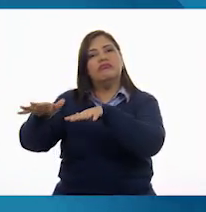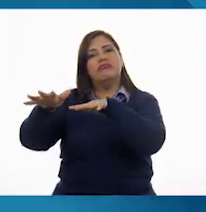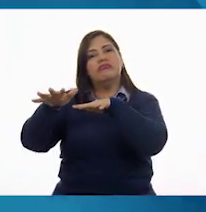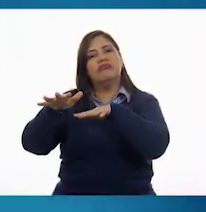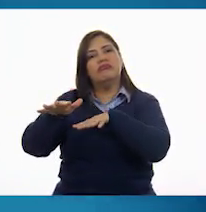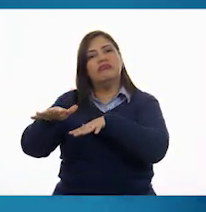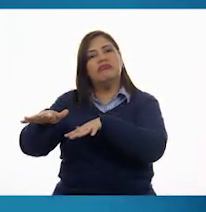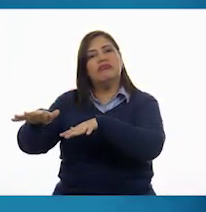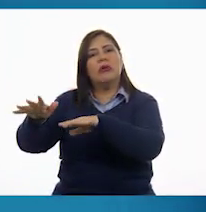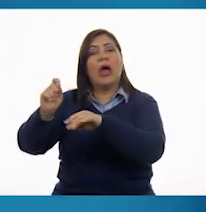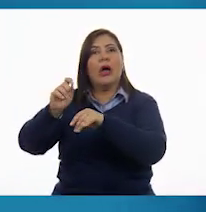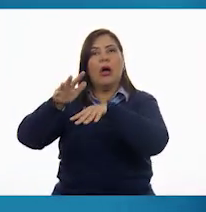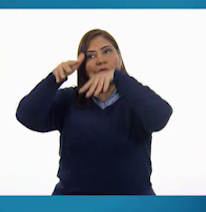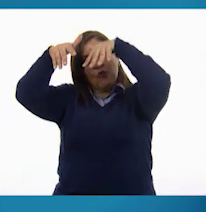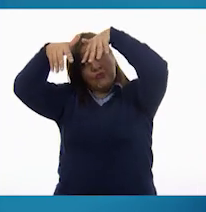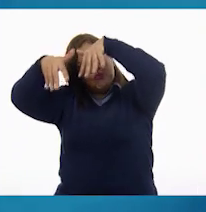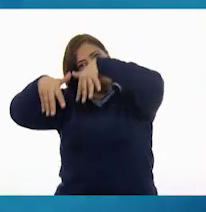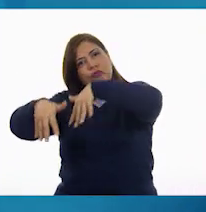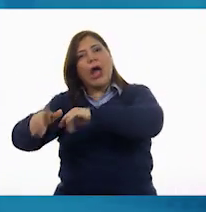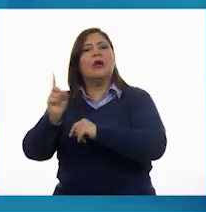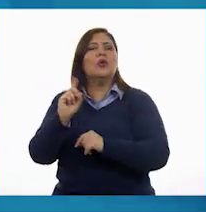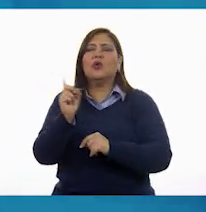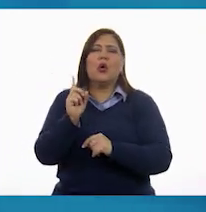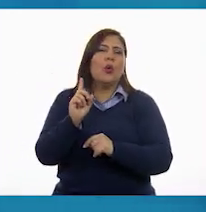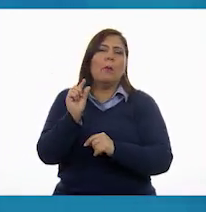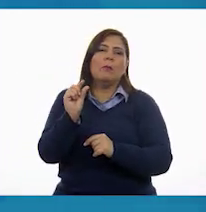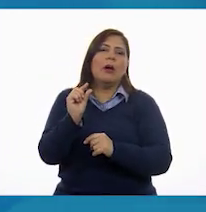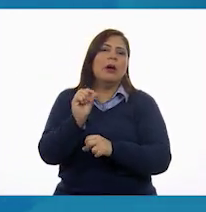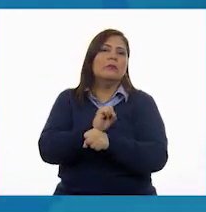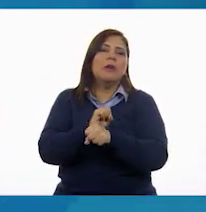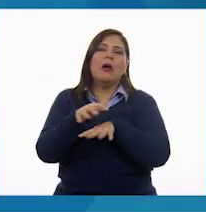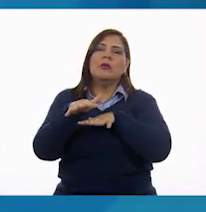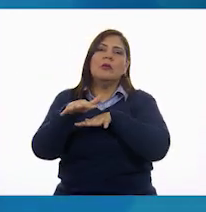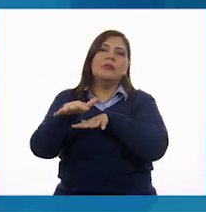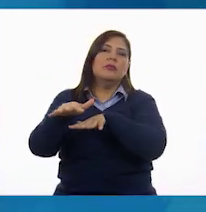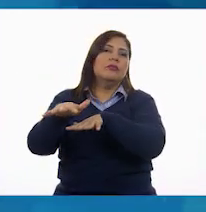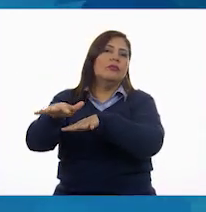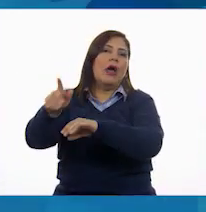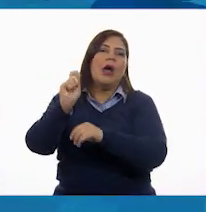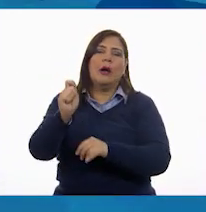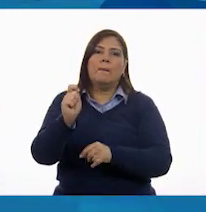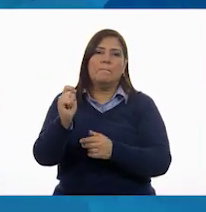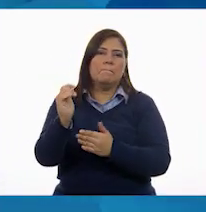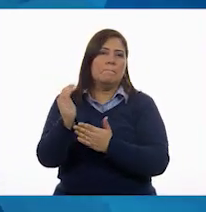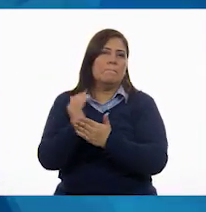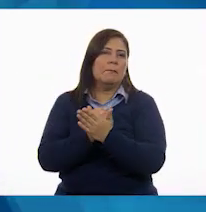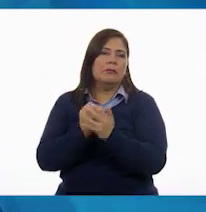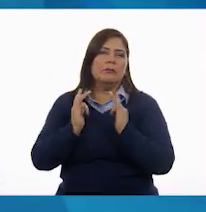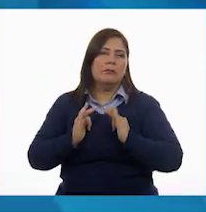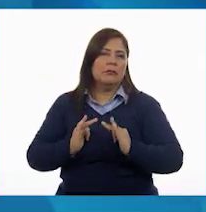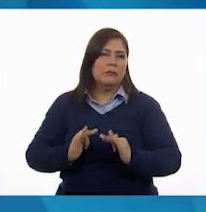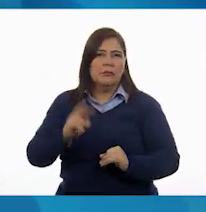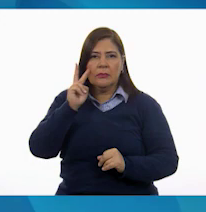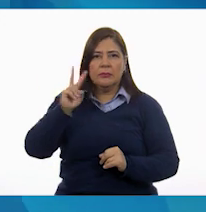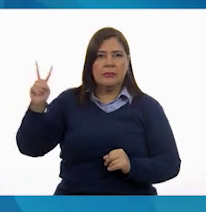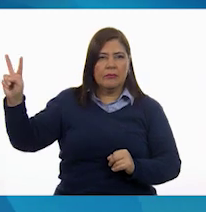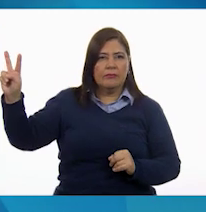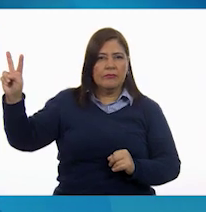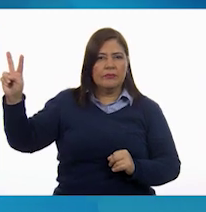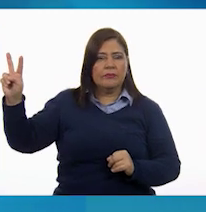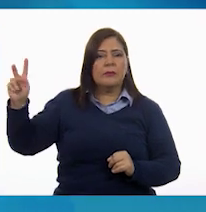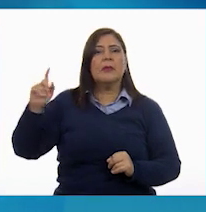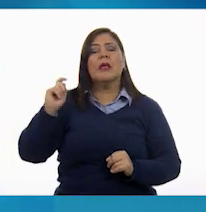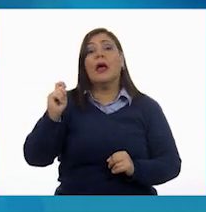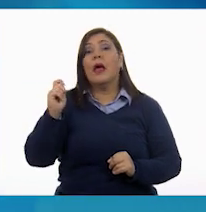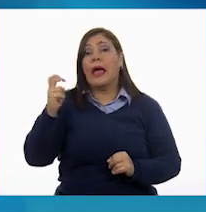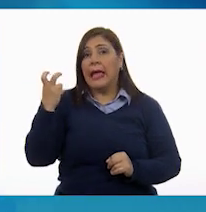tanta inclinación, por eso no corre tan rápido el agua. Pero su gran característica en beneficio